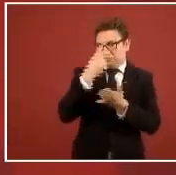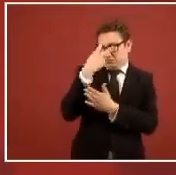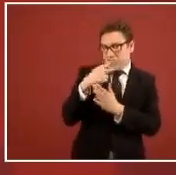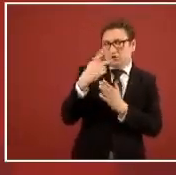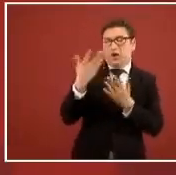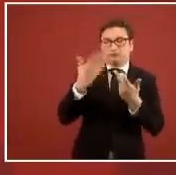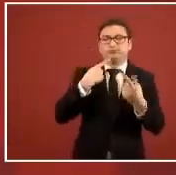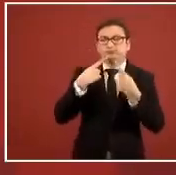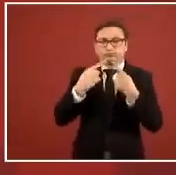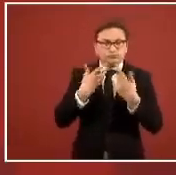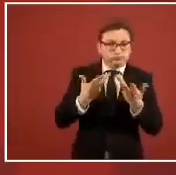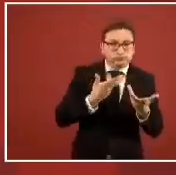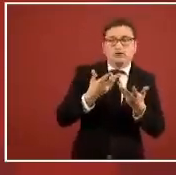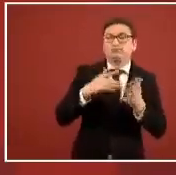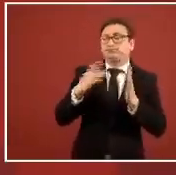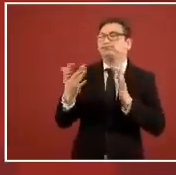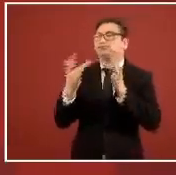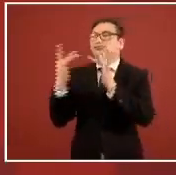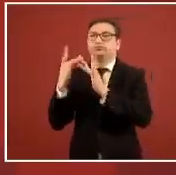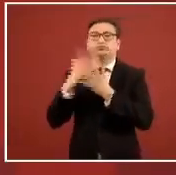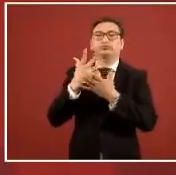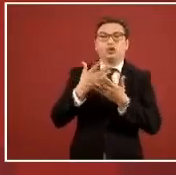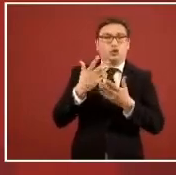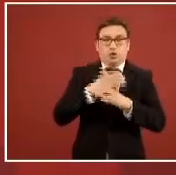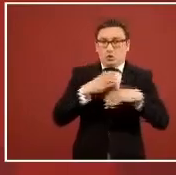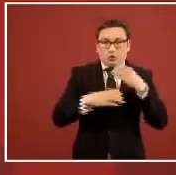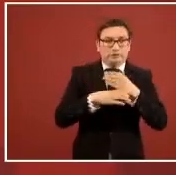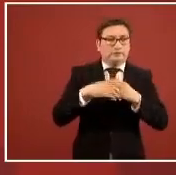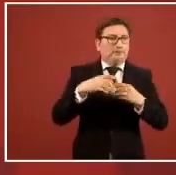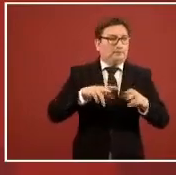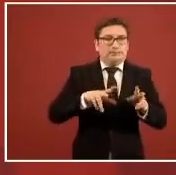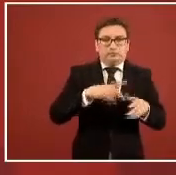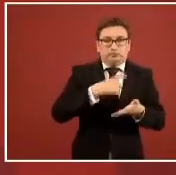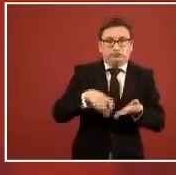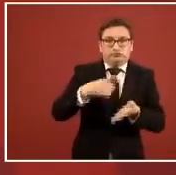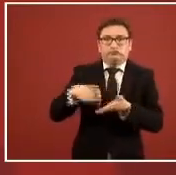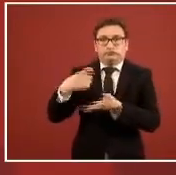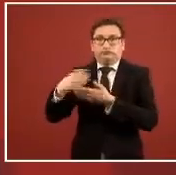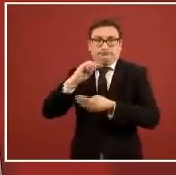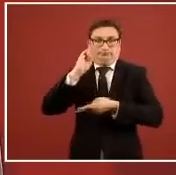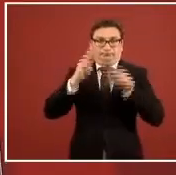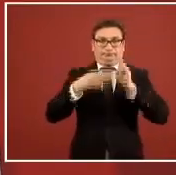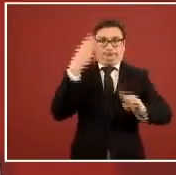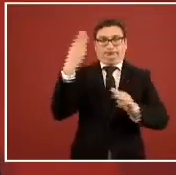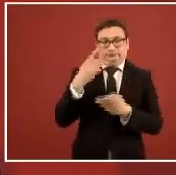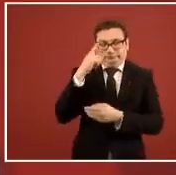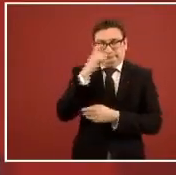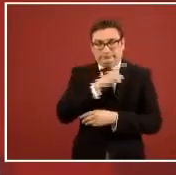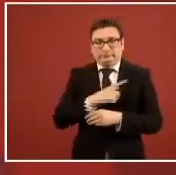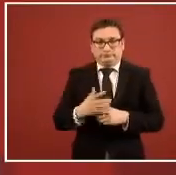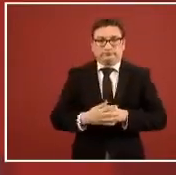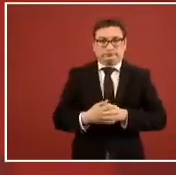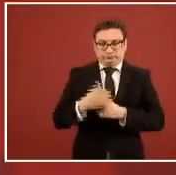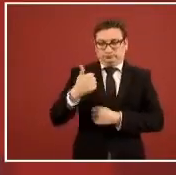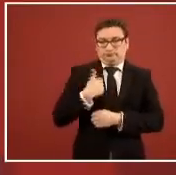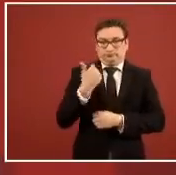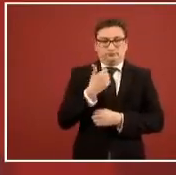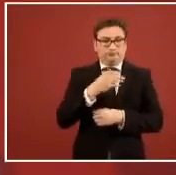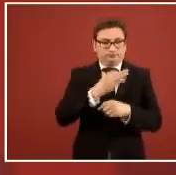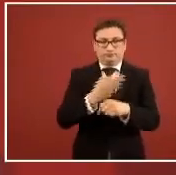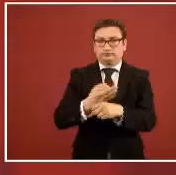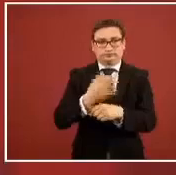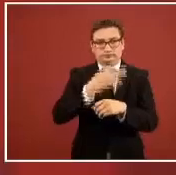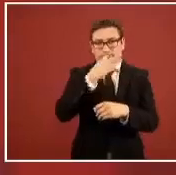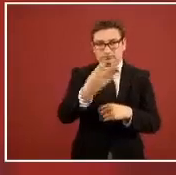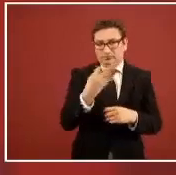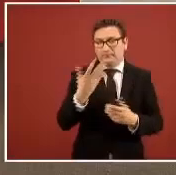conseguir todos estos insumos que han estado escasos en el mercado mundial. Y por cierto, aquí aprovecho para,